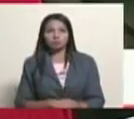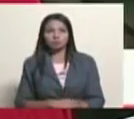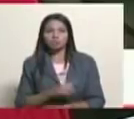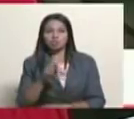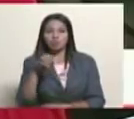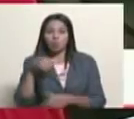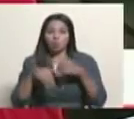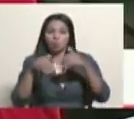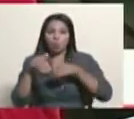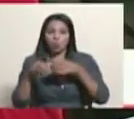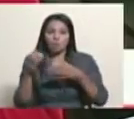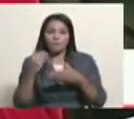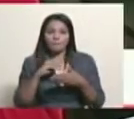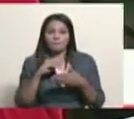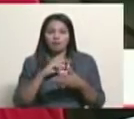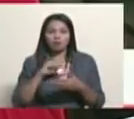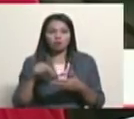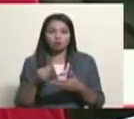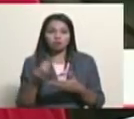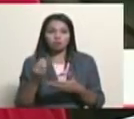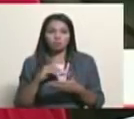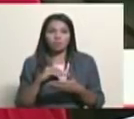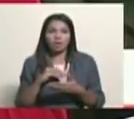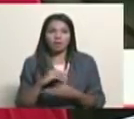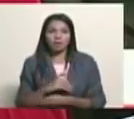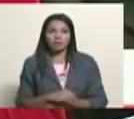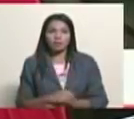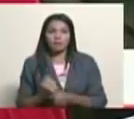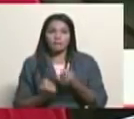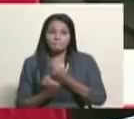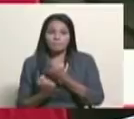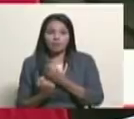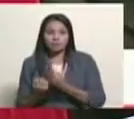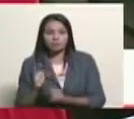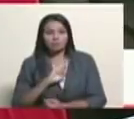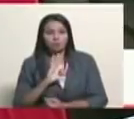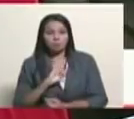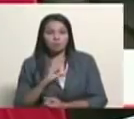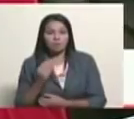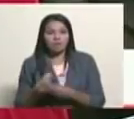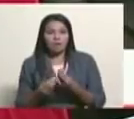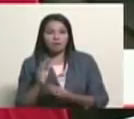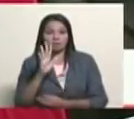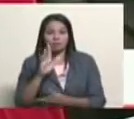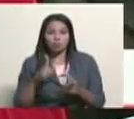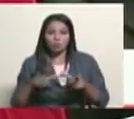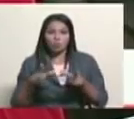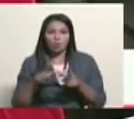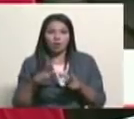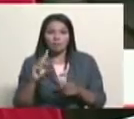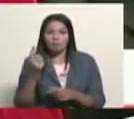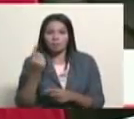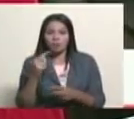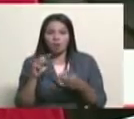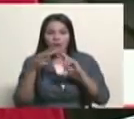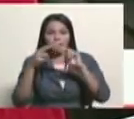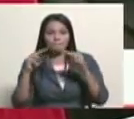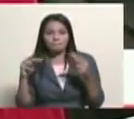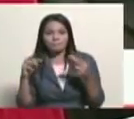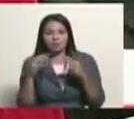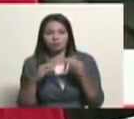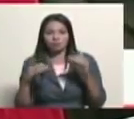electos por nuestra gente, por las bases del partido, y en cinco áreas fundamentales: la primera, la paz, soberanía